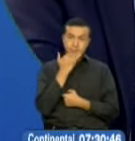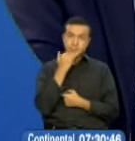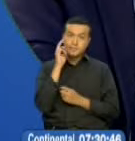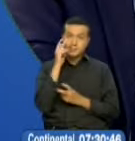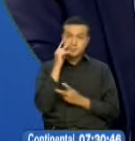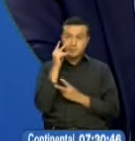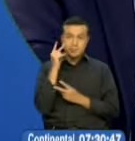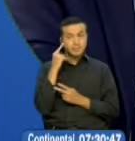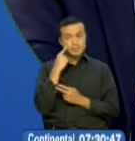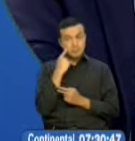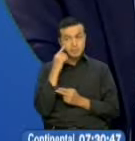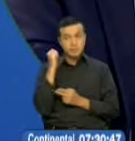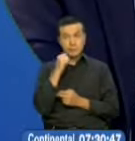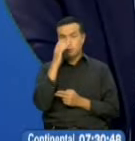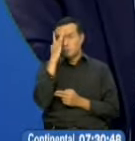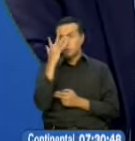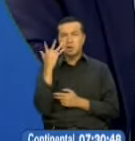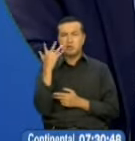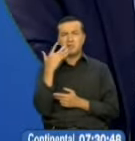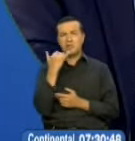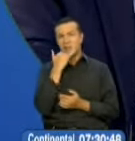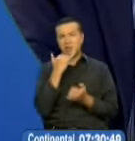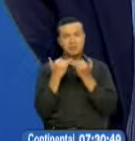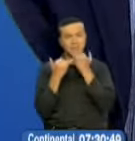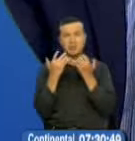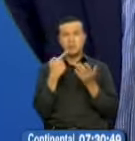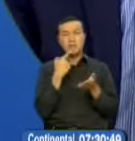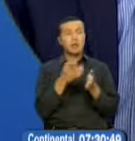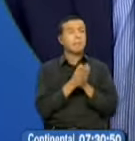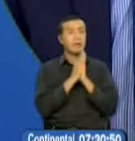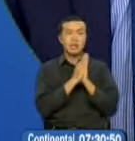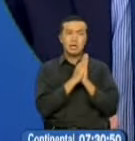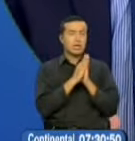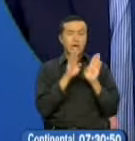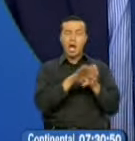connotación muy importante, porque no tiene mucho sentido pedir